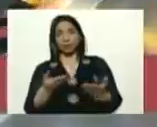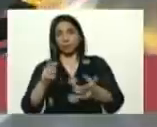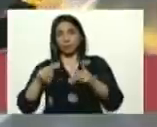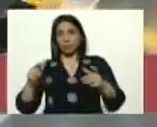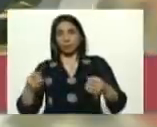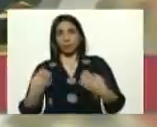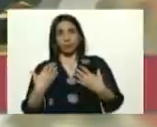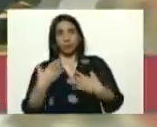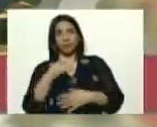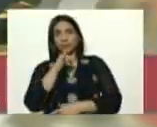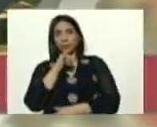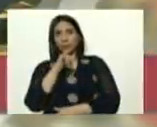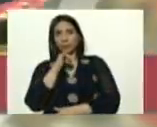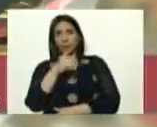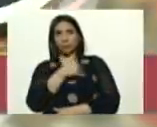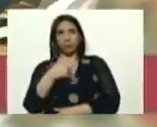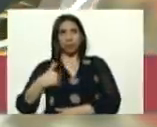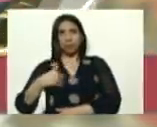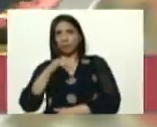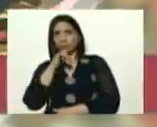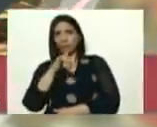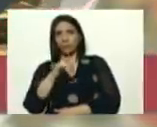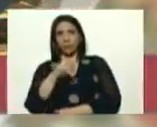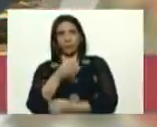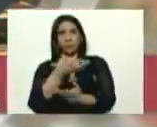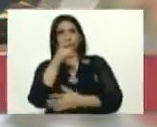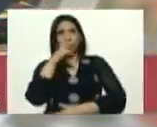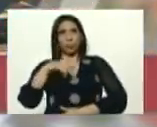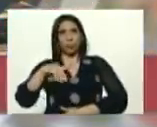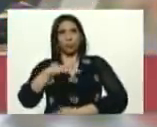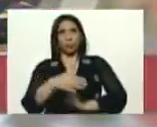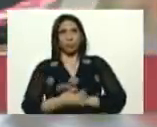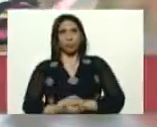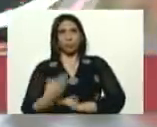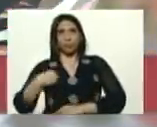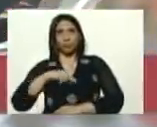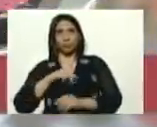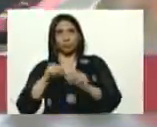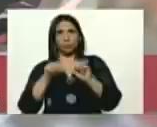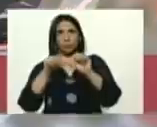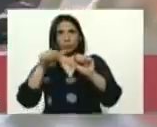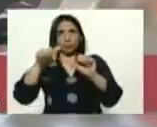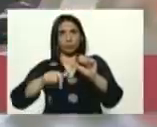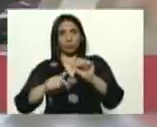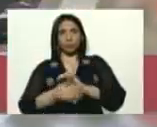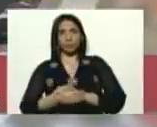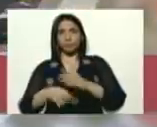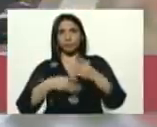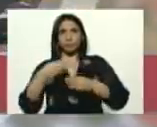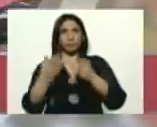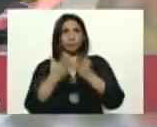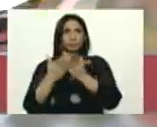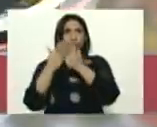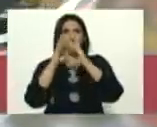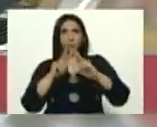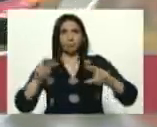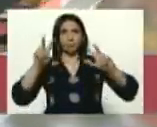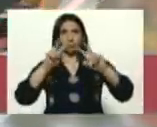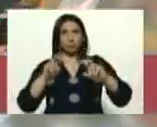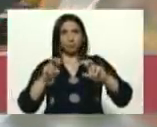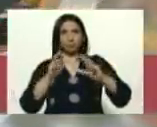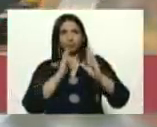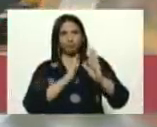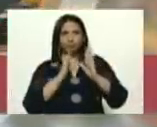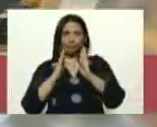y esta es la información que queríamos reportar con la población. Nosotros seguimos aquí haciendo estudios muy